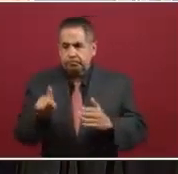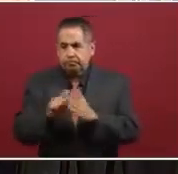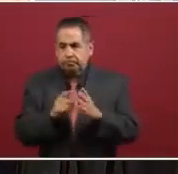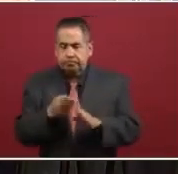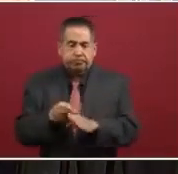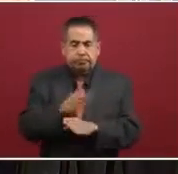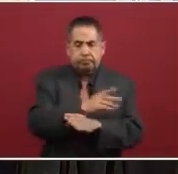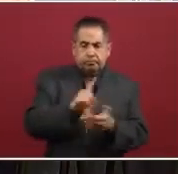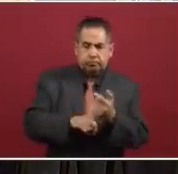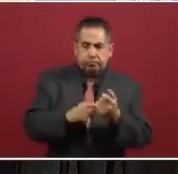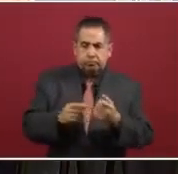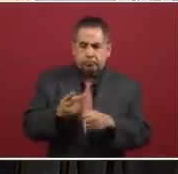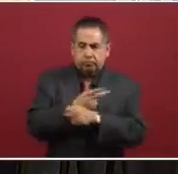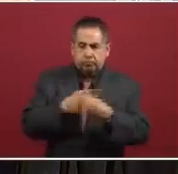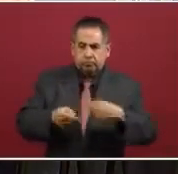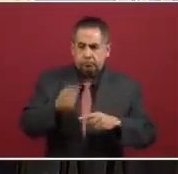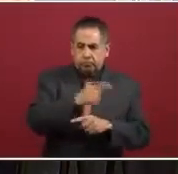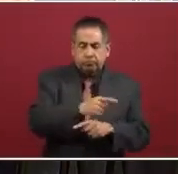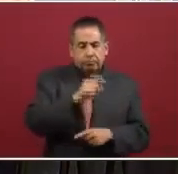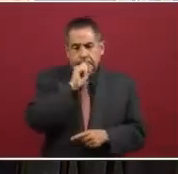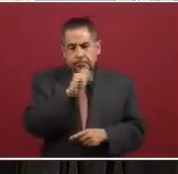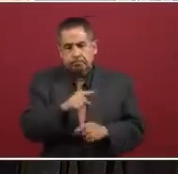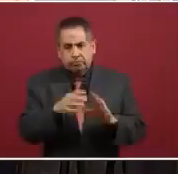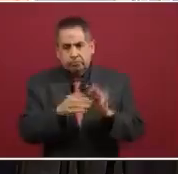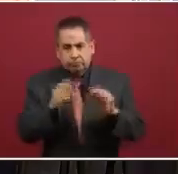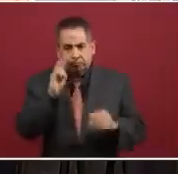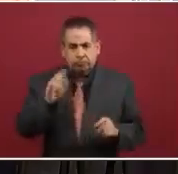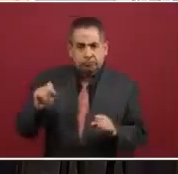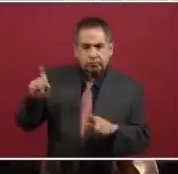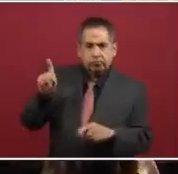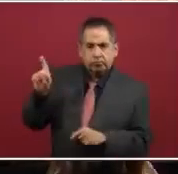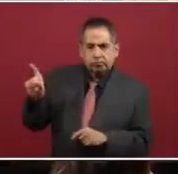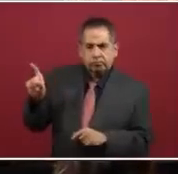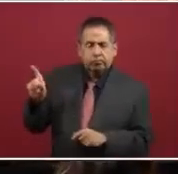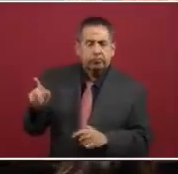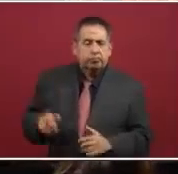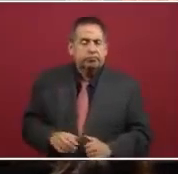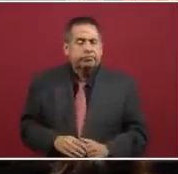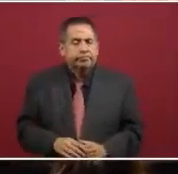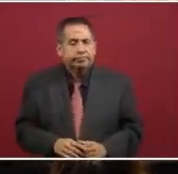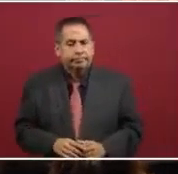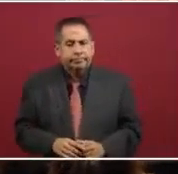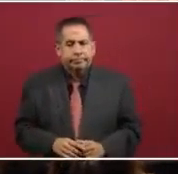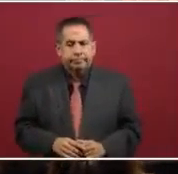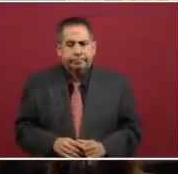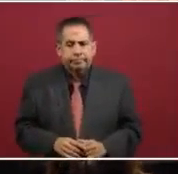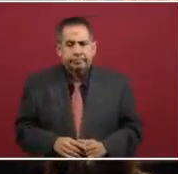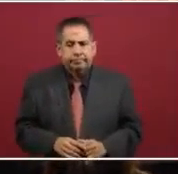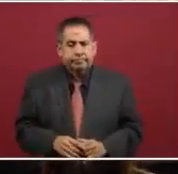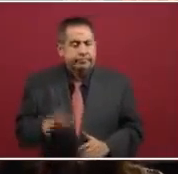del año pasado, también como se observa aquí en la gráfica. de